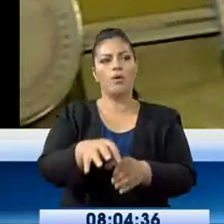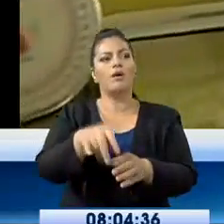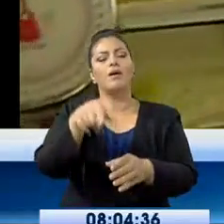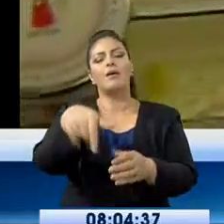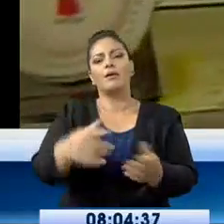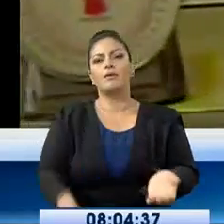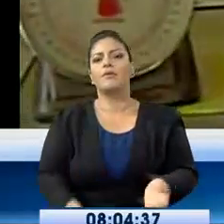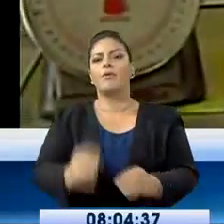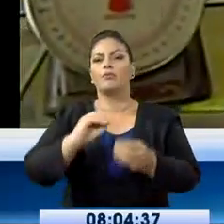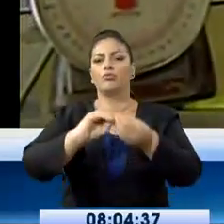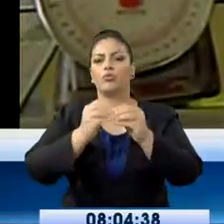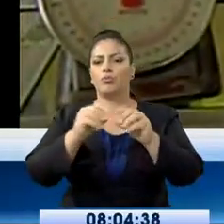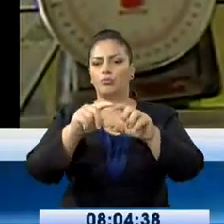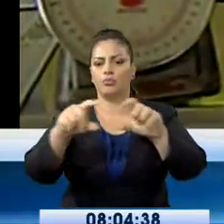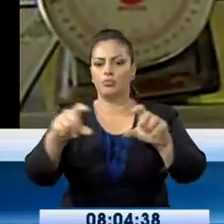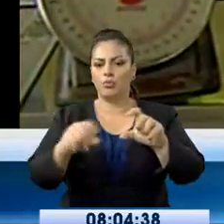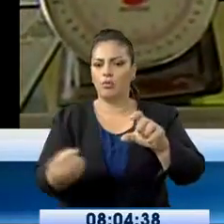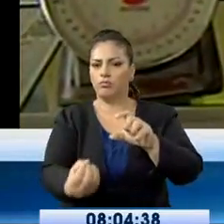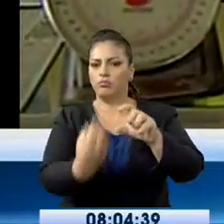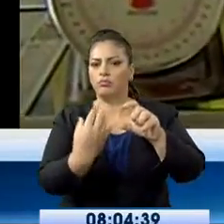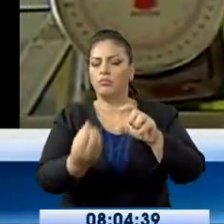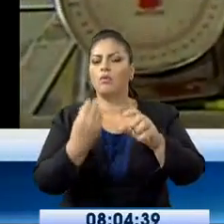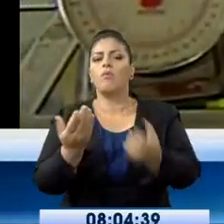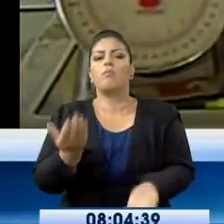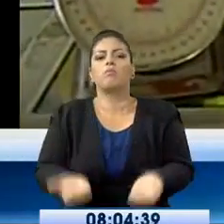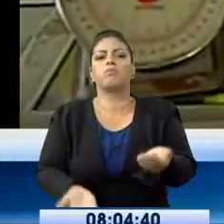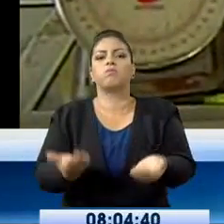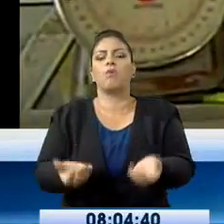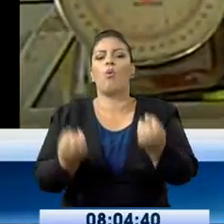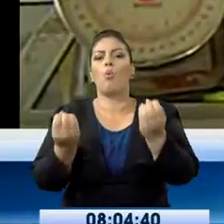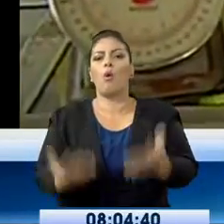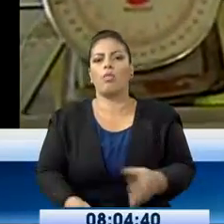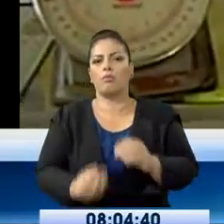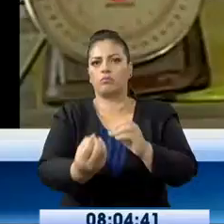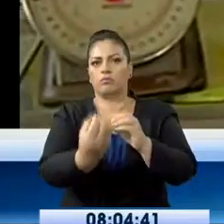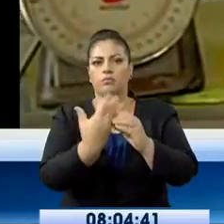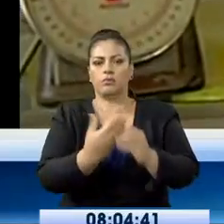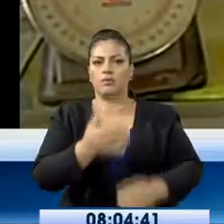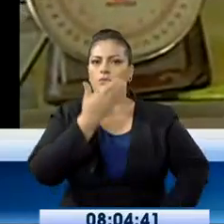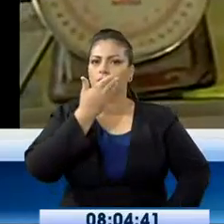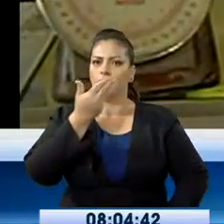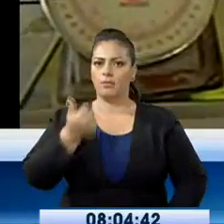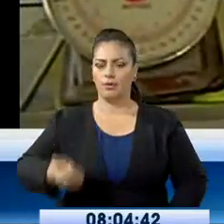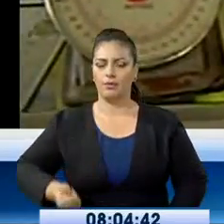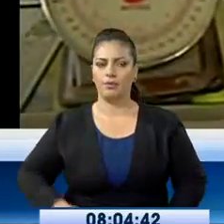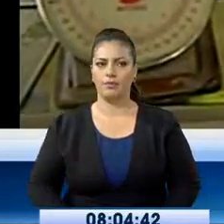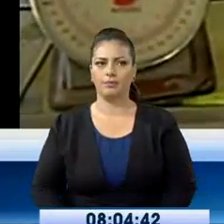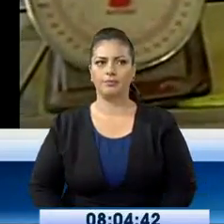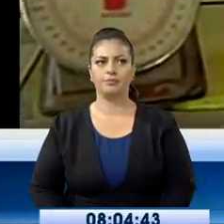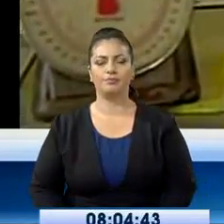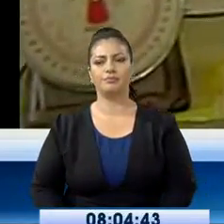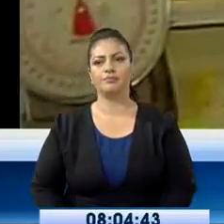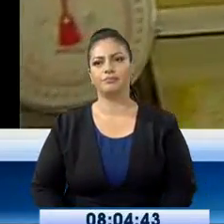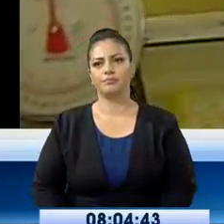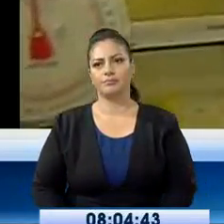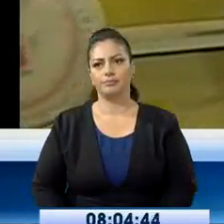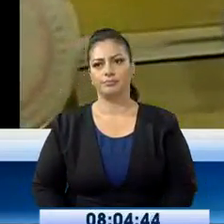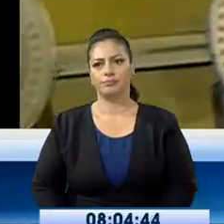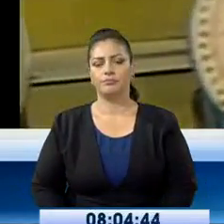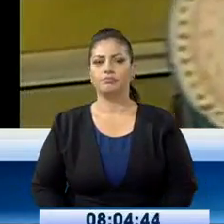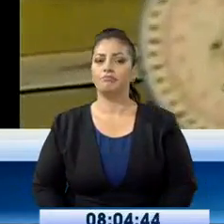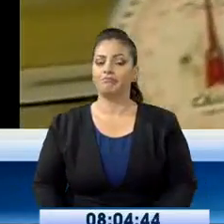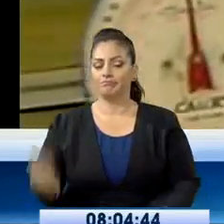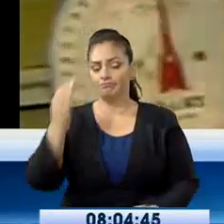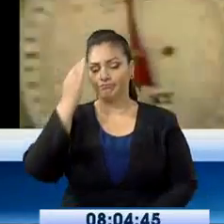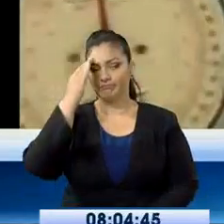mercado de Sauces 9 y a nivel provincial este tipo de balanzas que son digitales porque son difíciles de alterar. Y